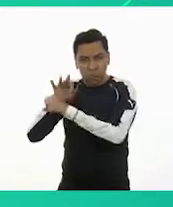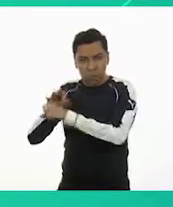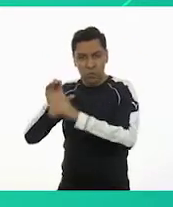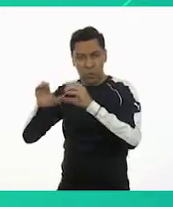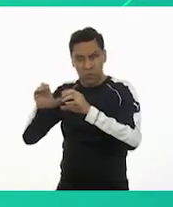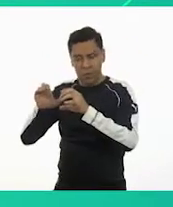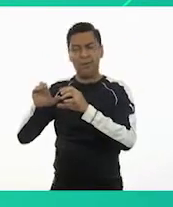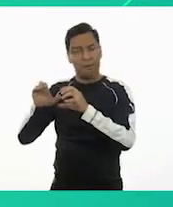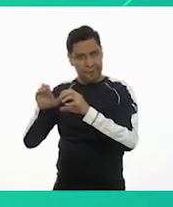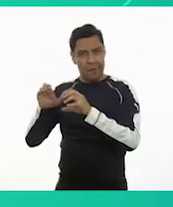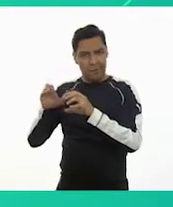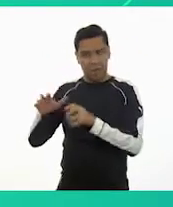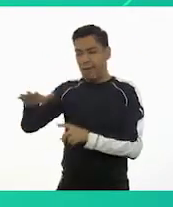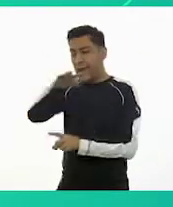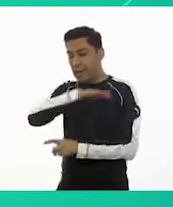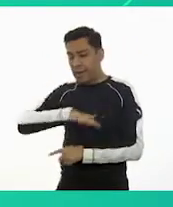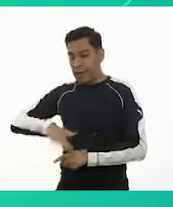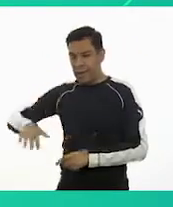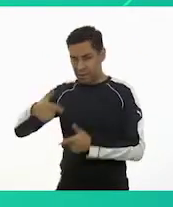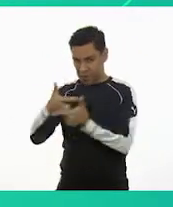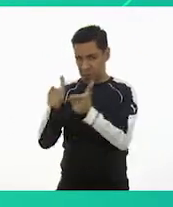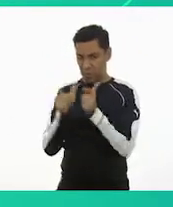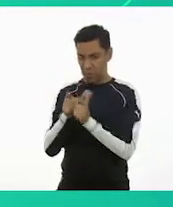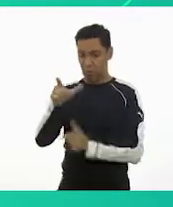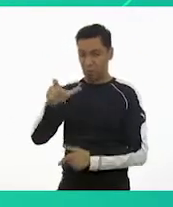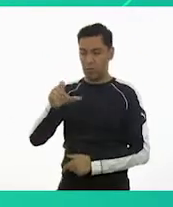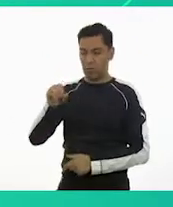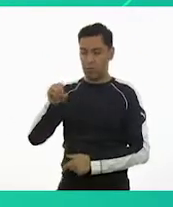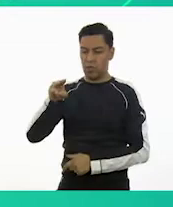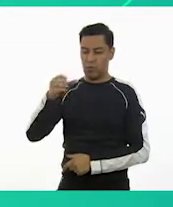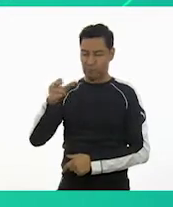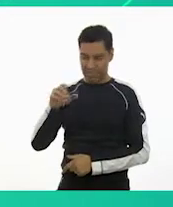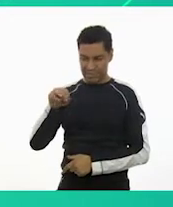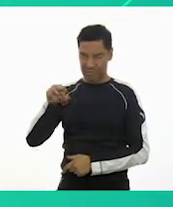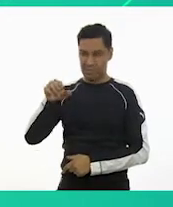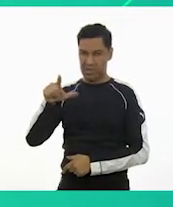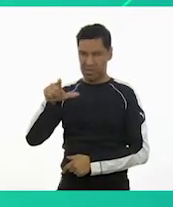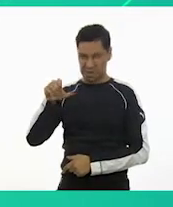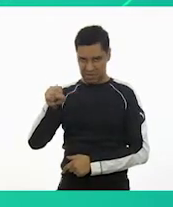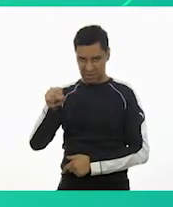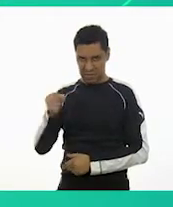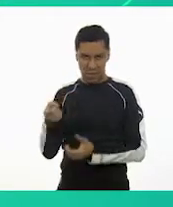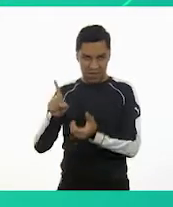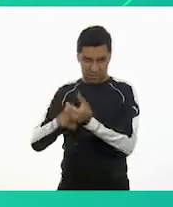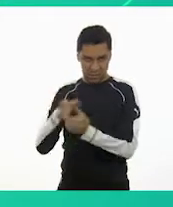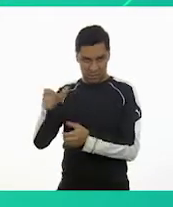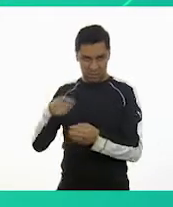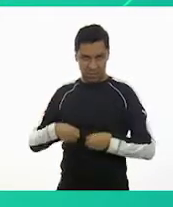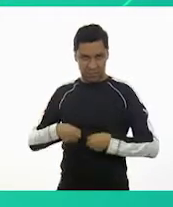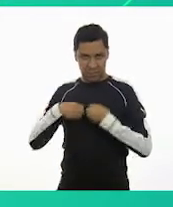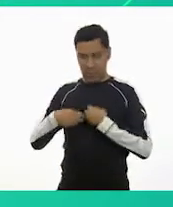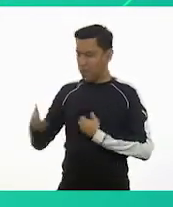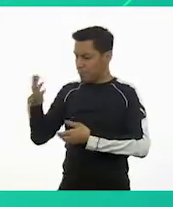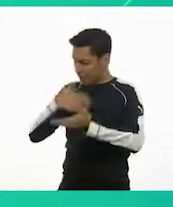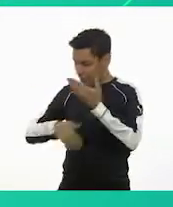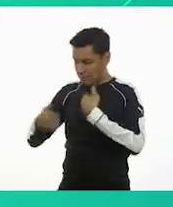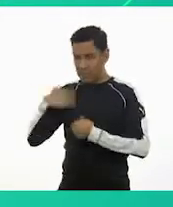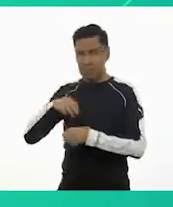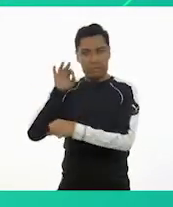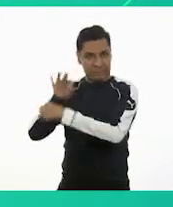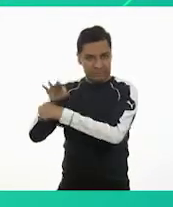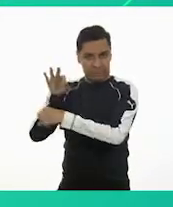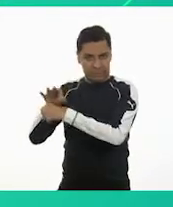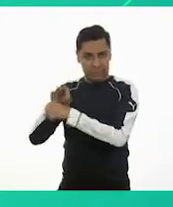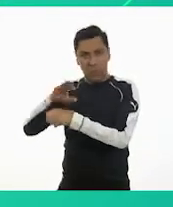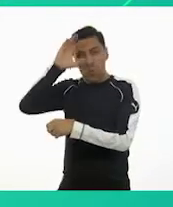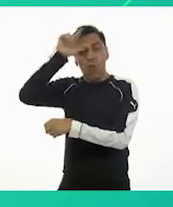xochimilcas son gente que ha vivido con los ajolotes toda su vida, sus abuelos vivieron con los ajolotes toda su vida y su cultura está ligada a eso.